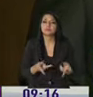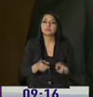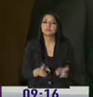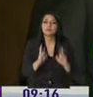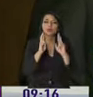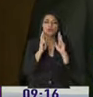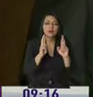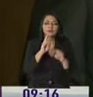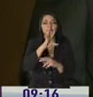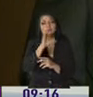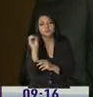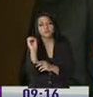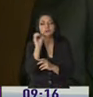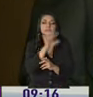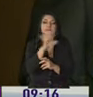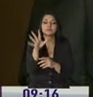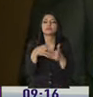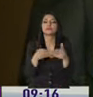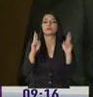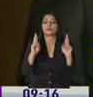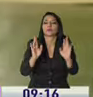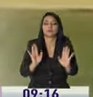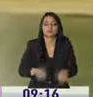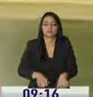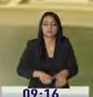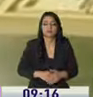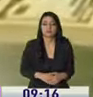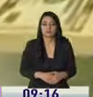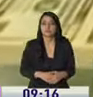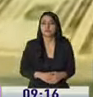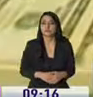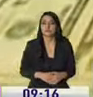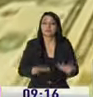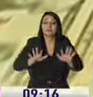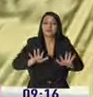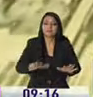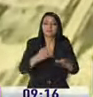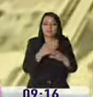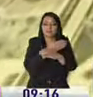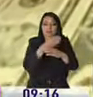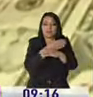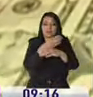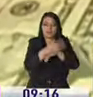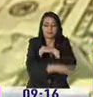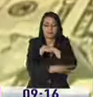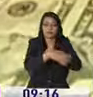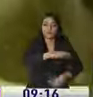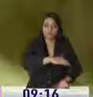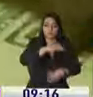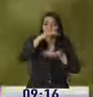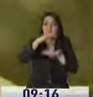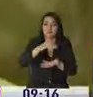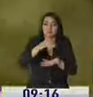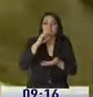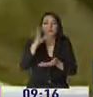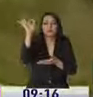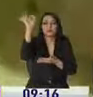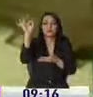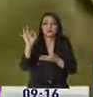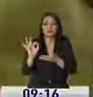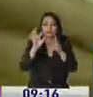entre 50 y 55 dólares del barril. Con esos números se estima un promedio en el precio del barril de crudo para la proforma